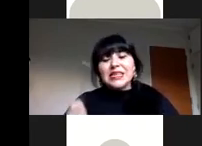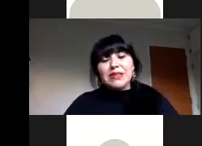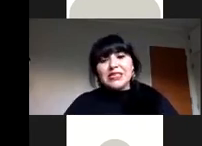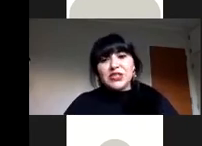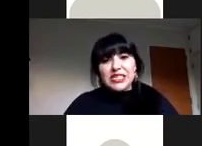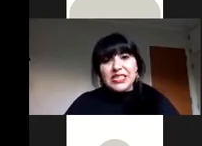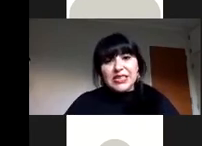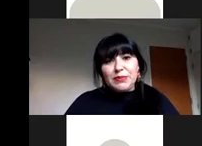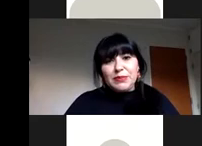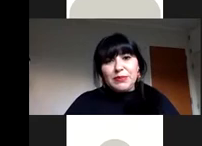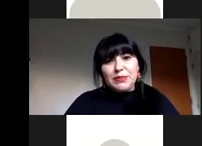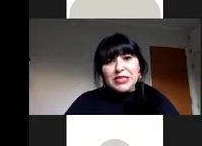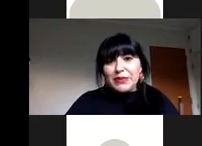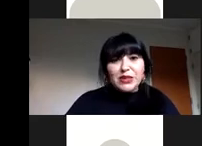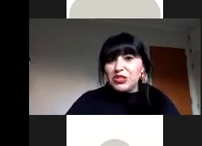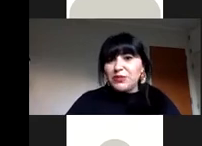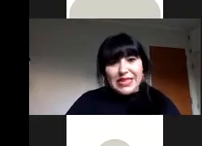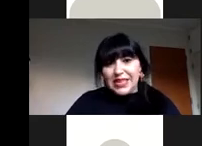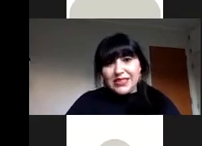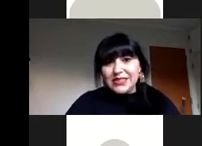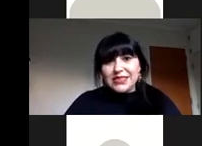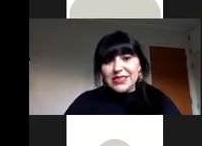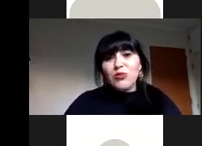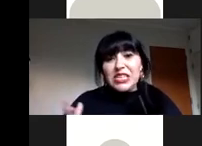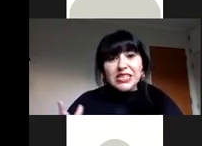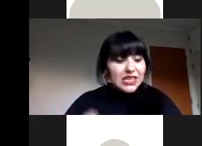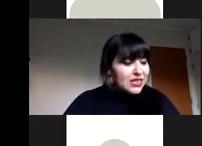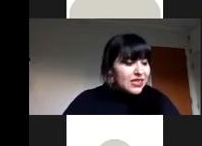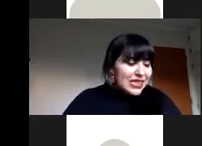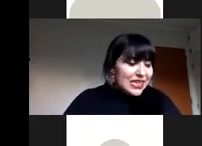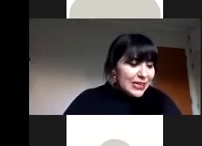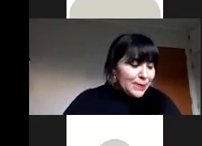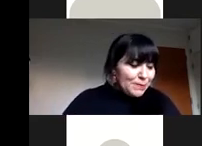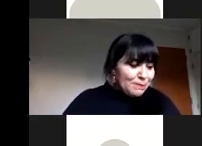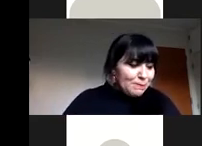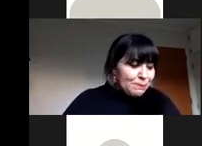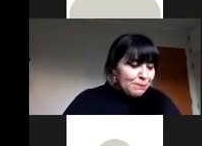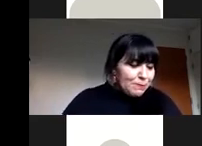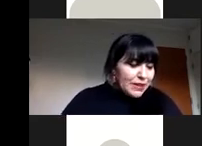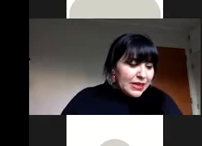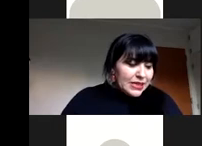Piensen que esta aplicación Grindr es principalmente para encontrar pareja, como Tinder.